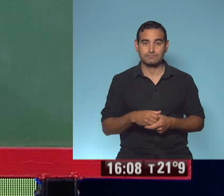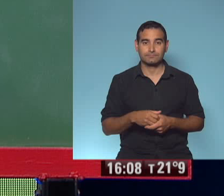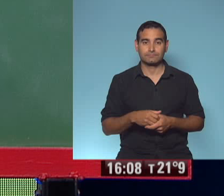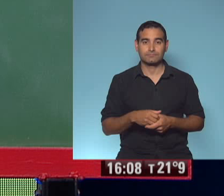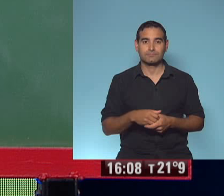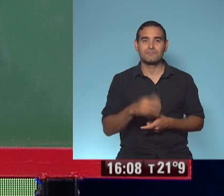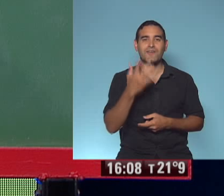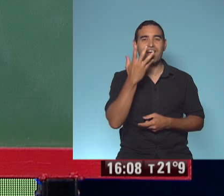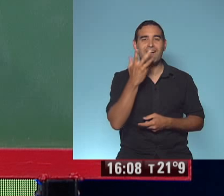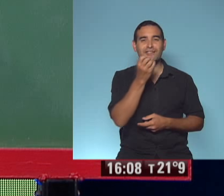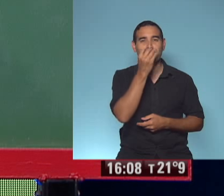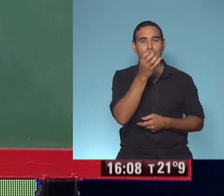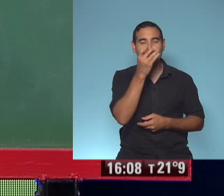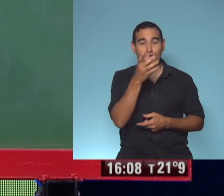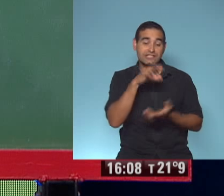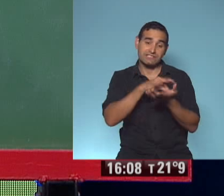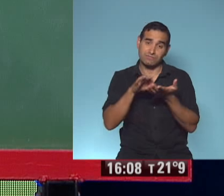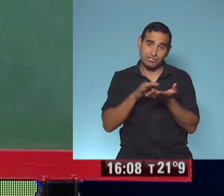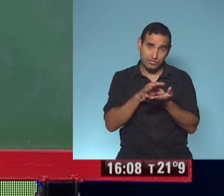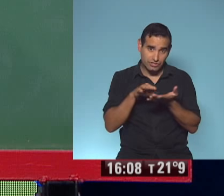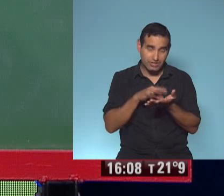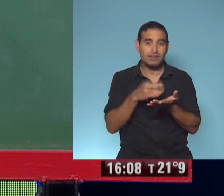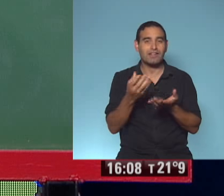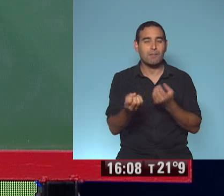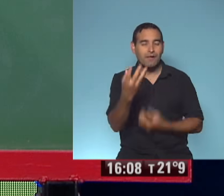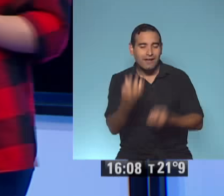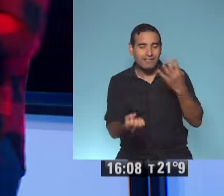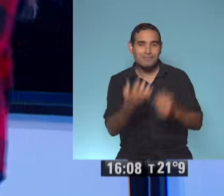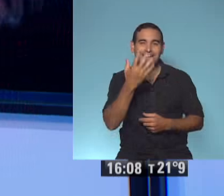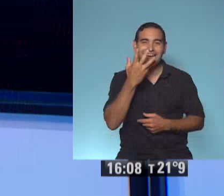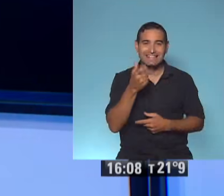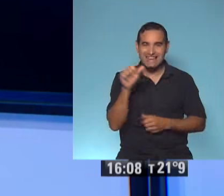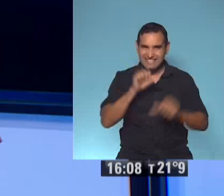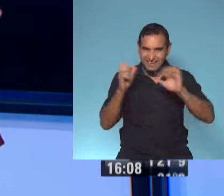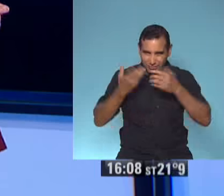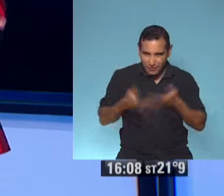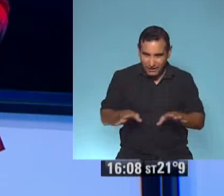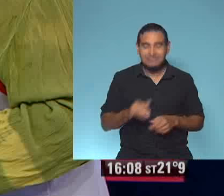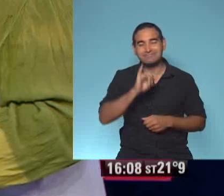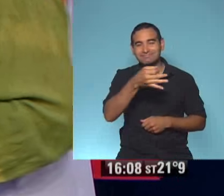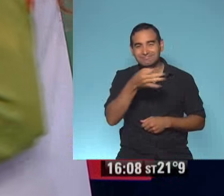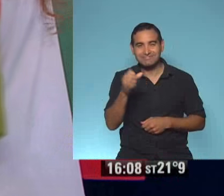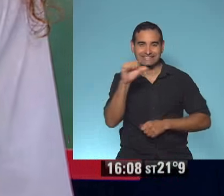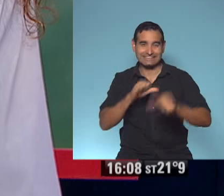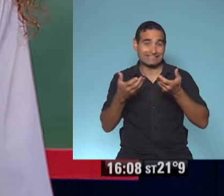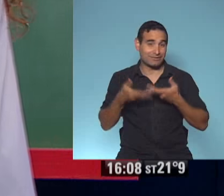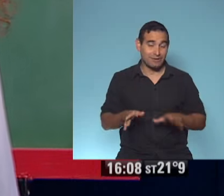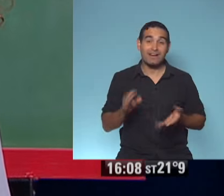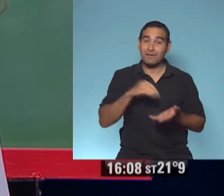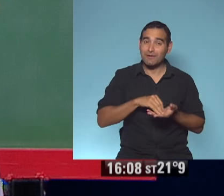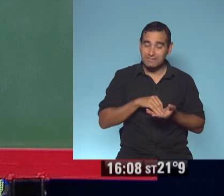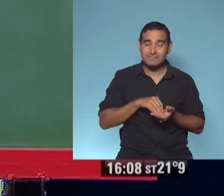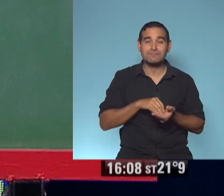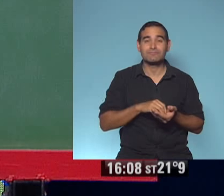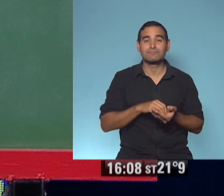Me encantan semillas, las flores, me encantan las plantas. Eso en ciencias naturales. Exacto. En ciencias naturales. Y también vamos